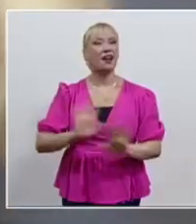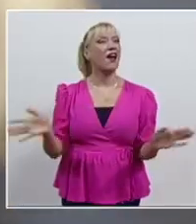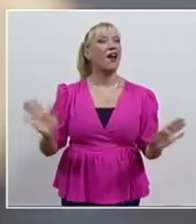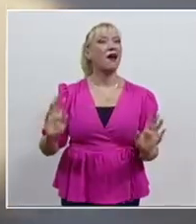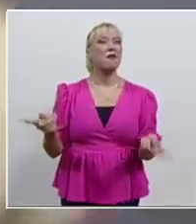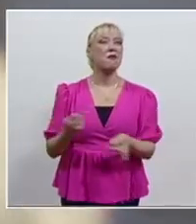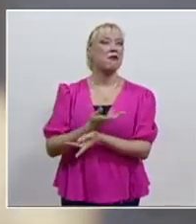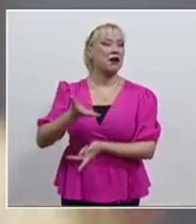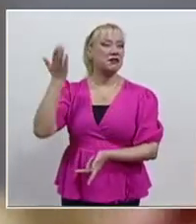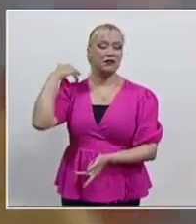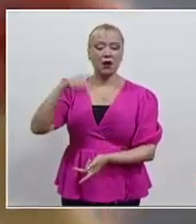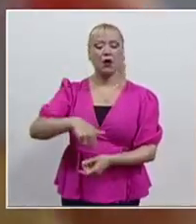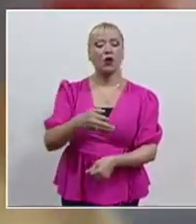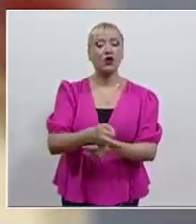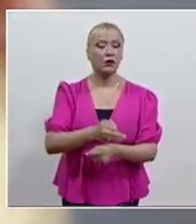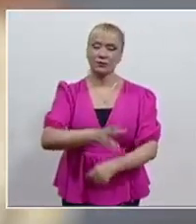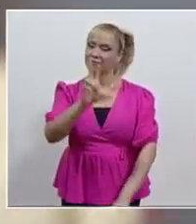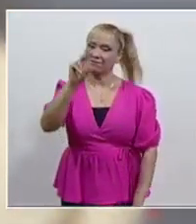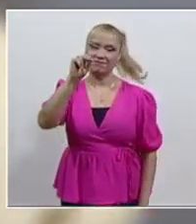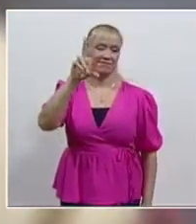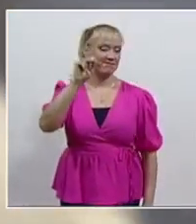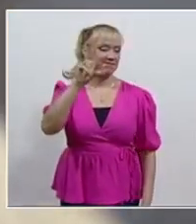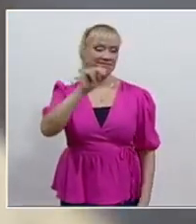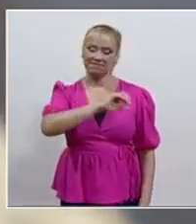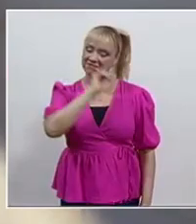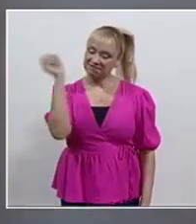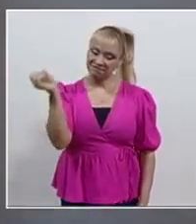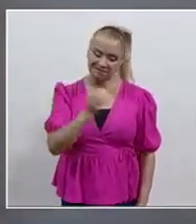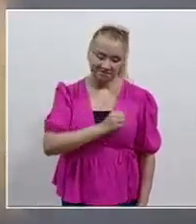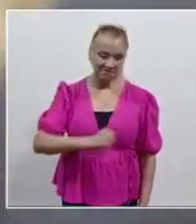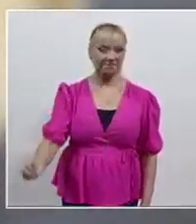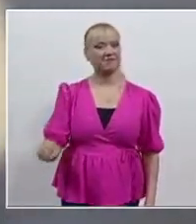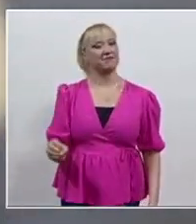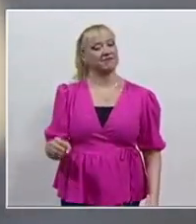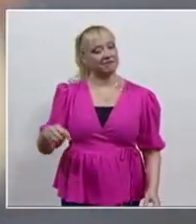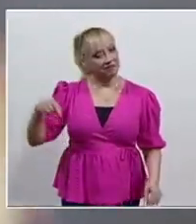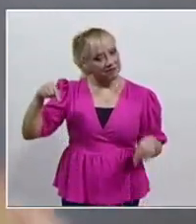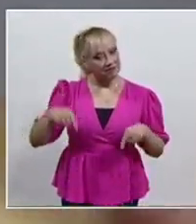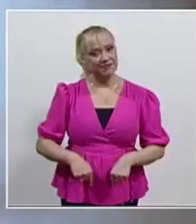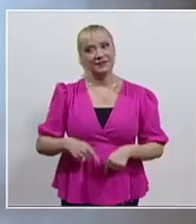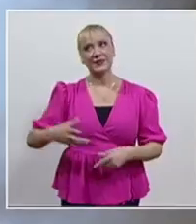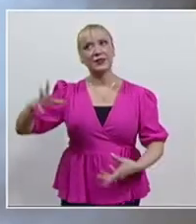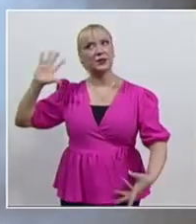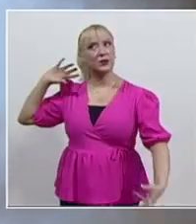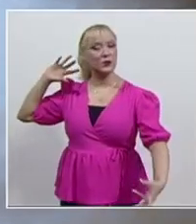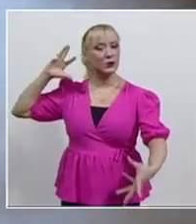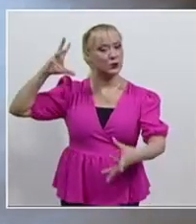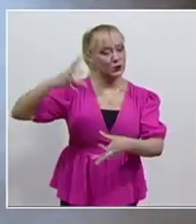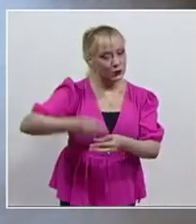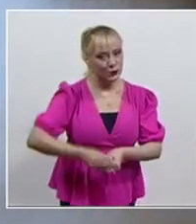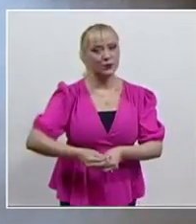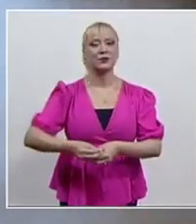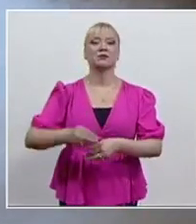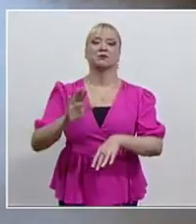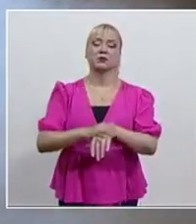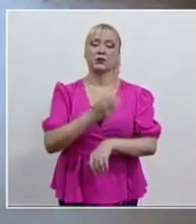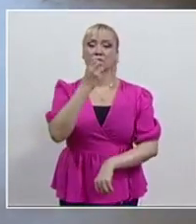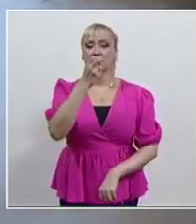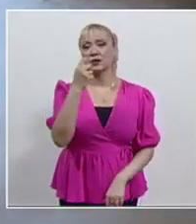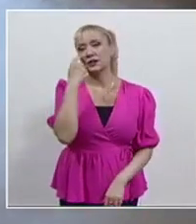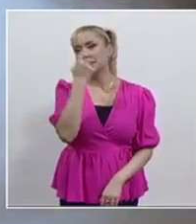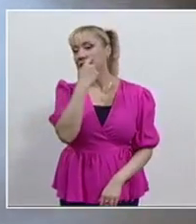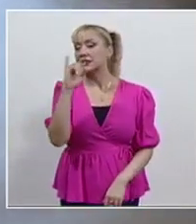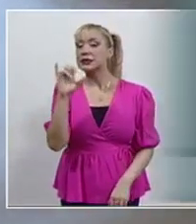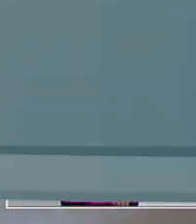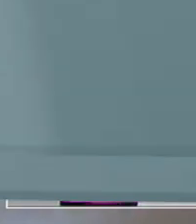Este derecho no se extingue con el paso del tiempo y menos puede precluir por ser de orden público, ya que no queda sujeto a la voluntad de las